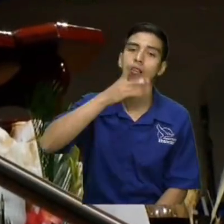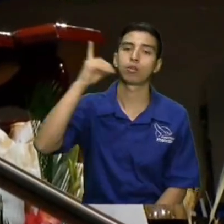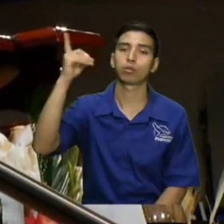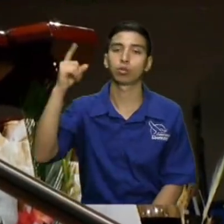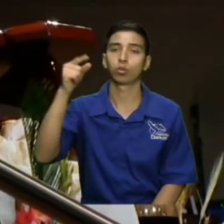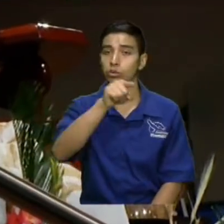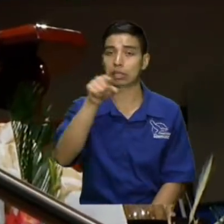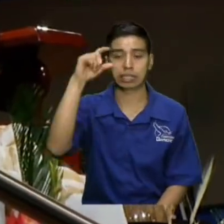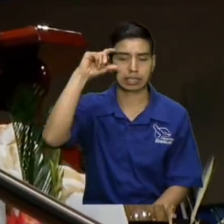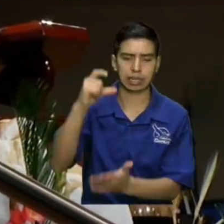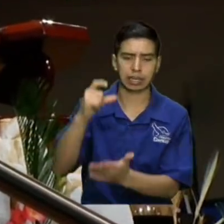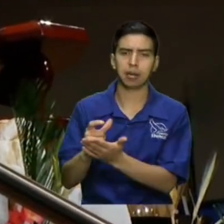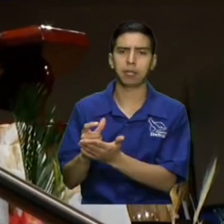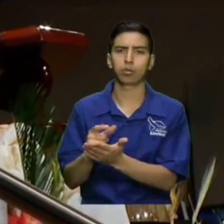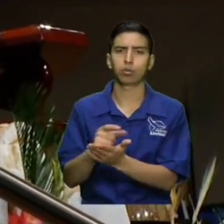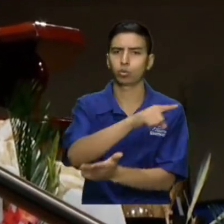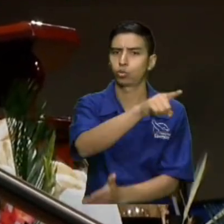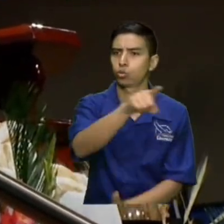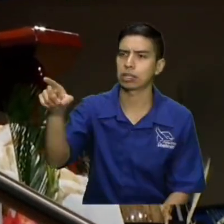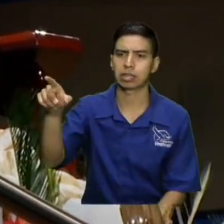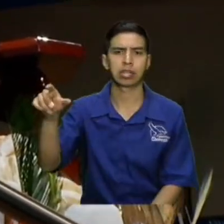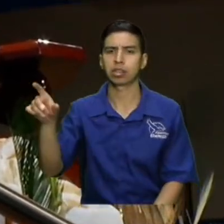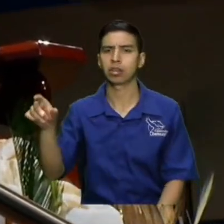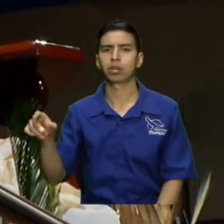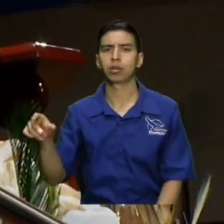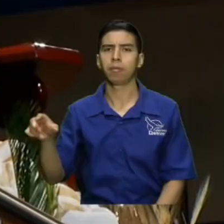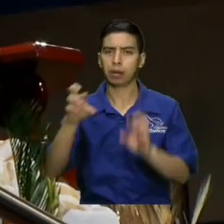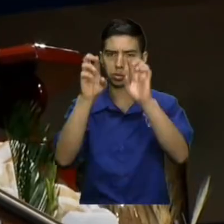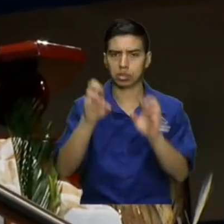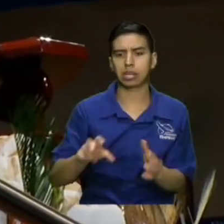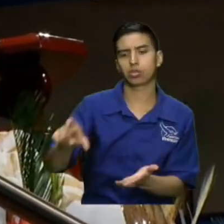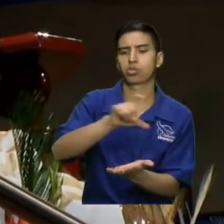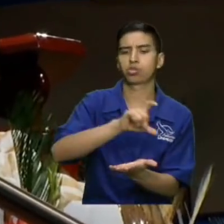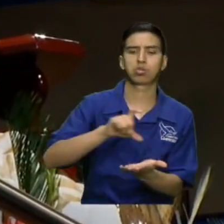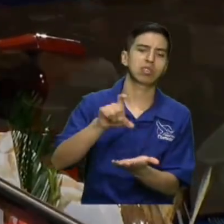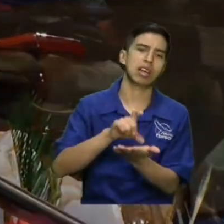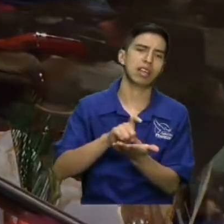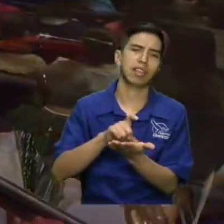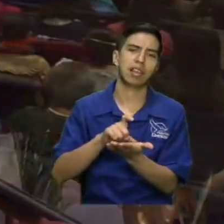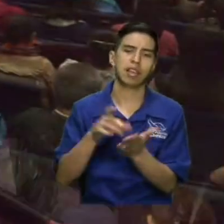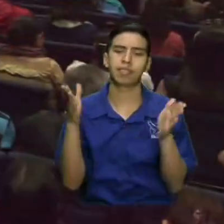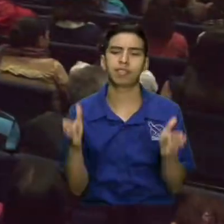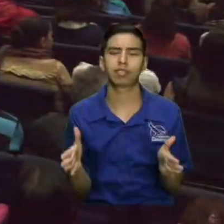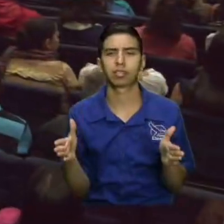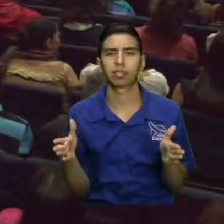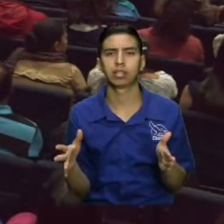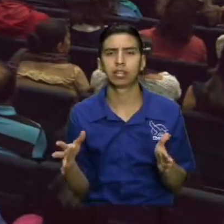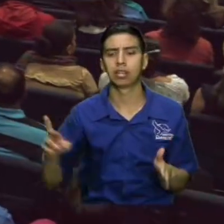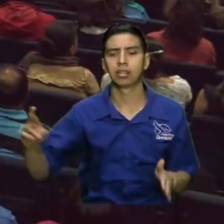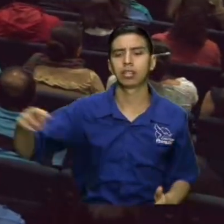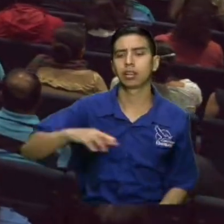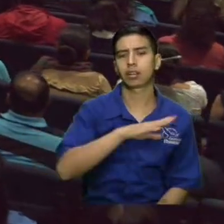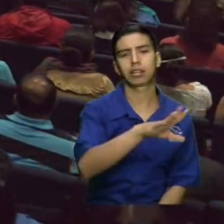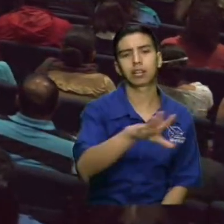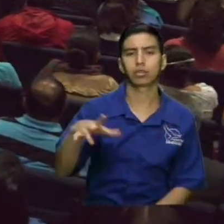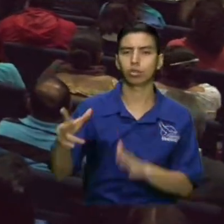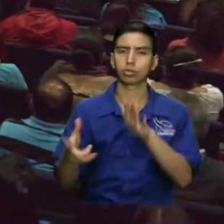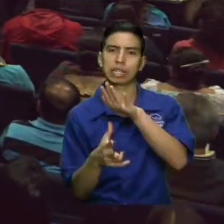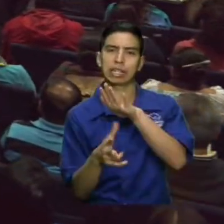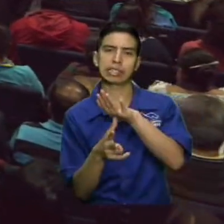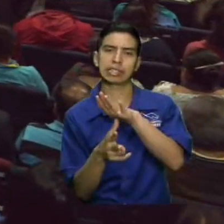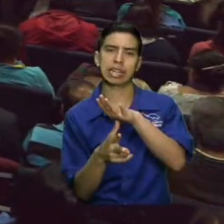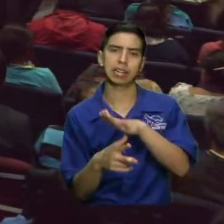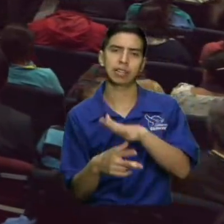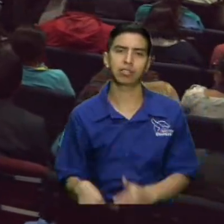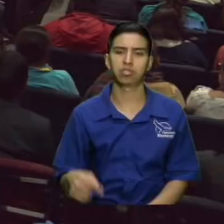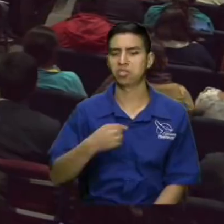Créame. Usted es ciudadano del reino celestial y tiene una serie de derechos que tiene que averiguarlos en la palabra. Estoy